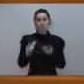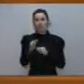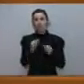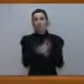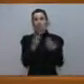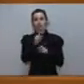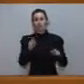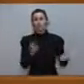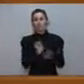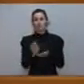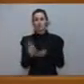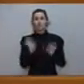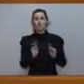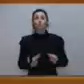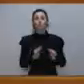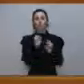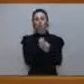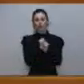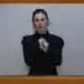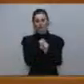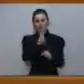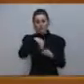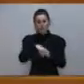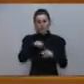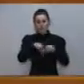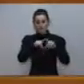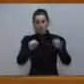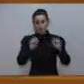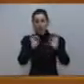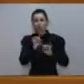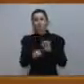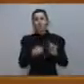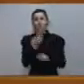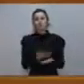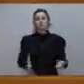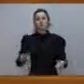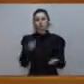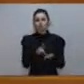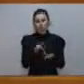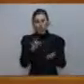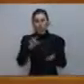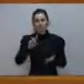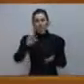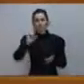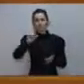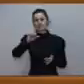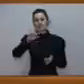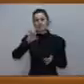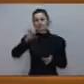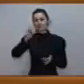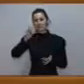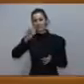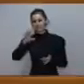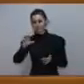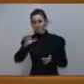despedidos son empleados que dependen del Principado después de que fuesen incorporados a Traxatec como personal subrogado tras el acuerdo